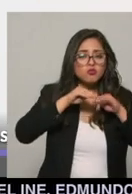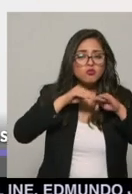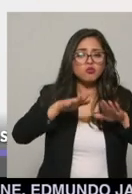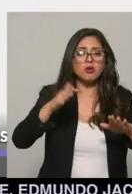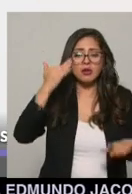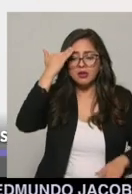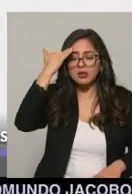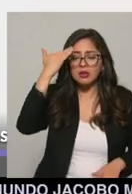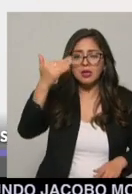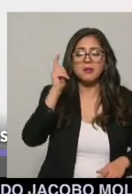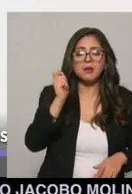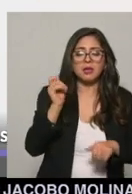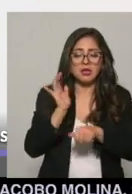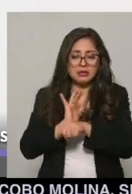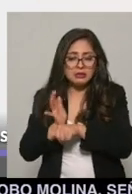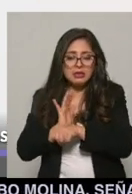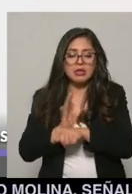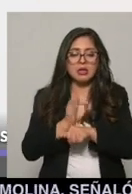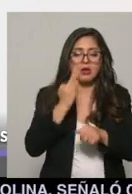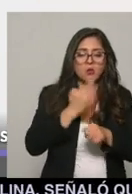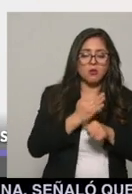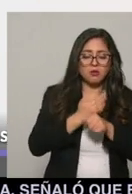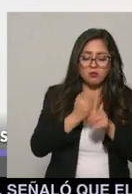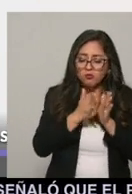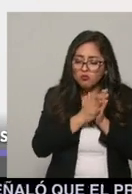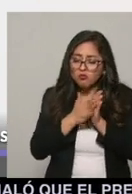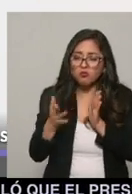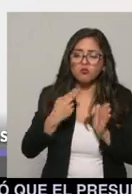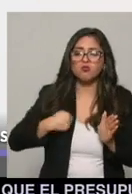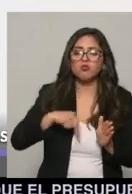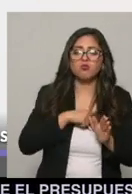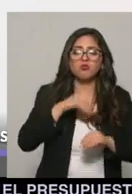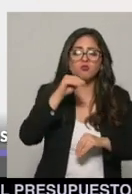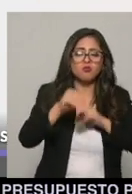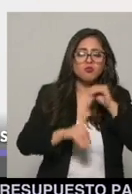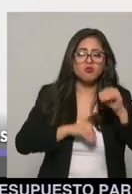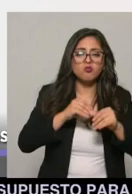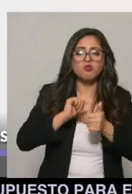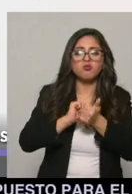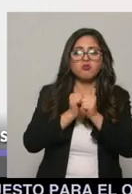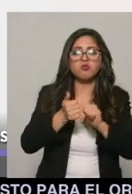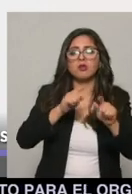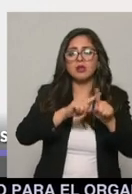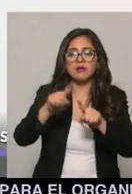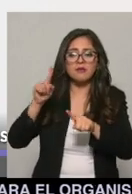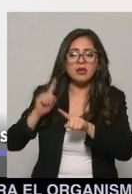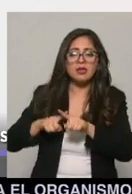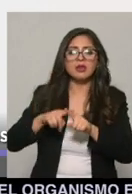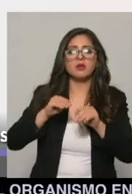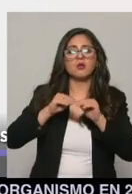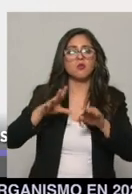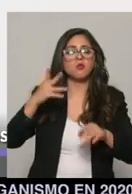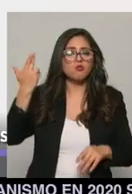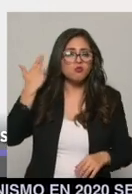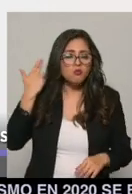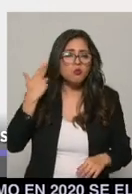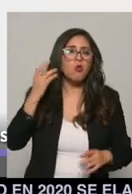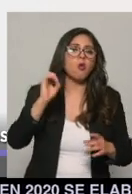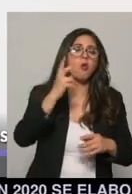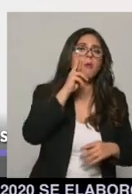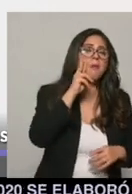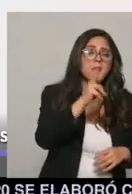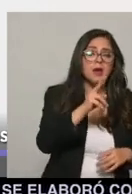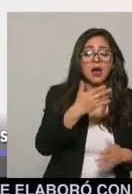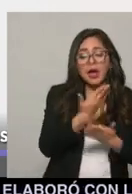de cine ambiental y podemos armar una ruta de programación ambiental. Si queremos una